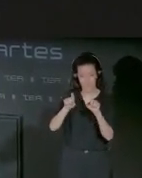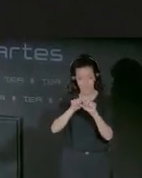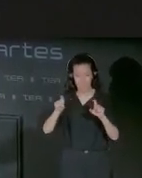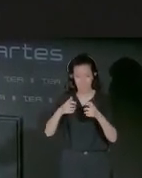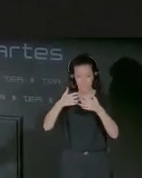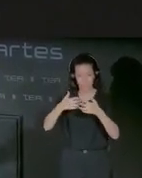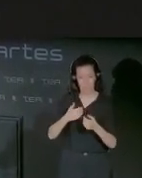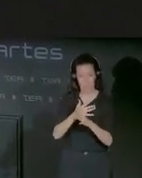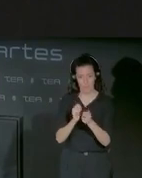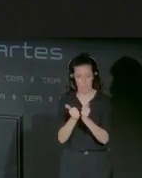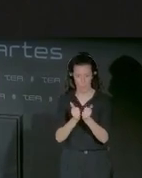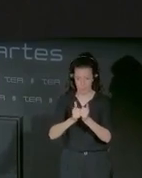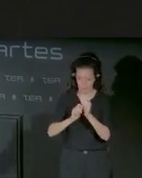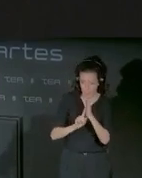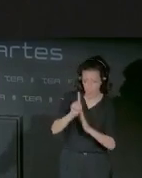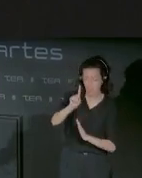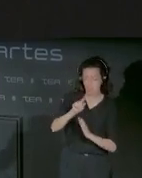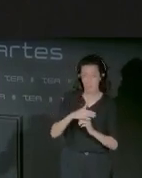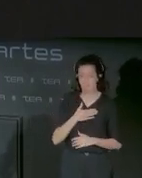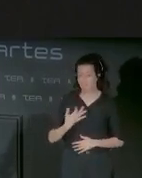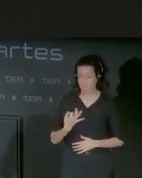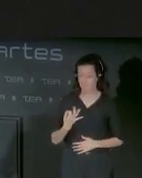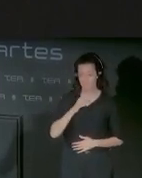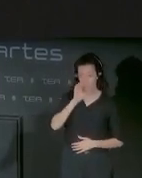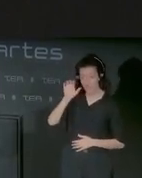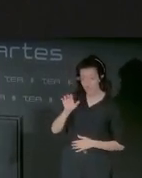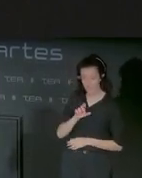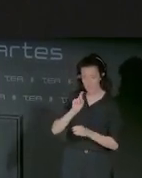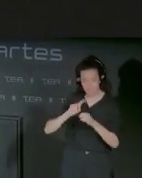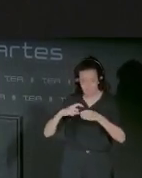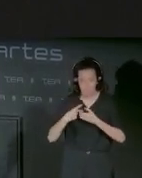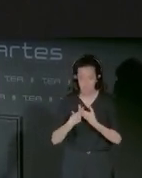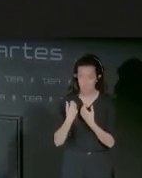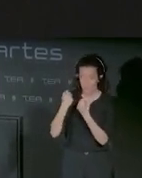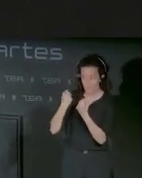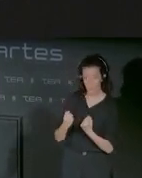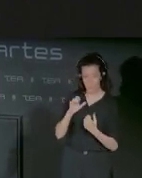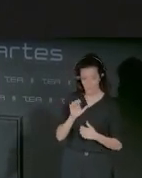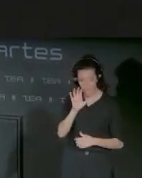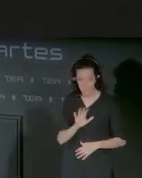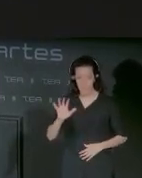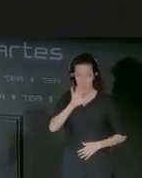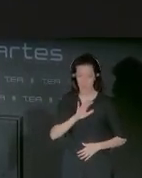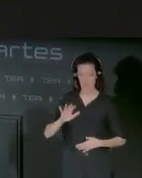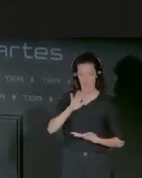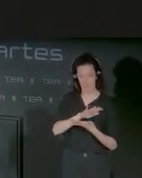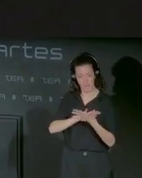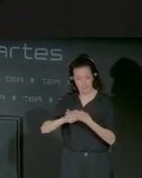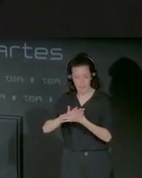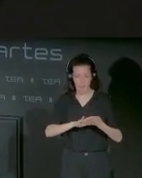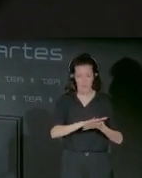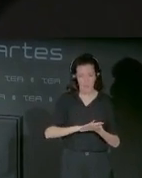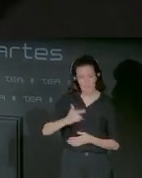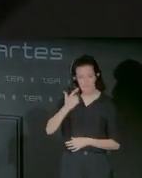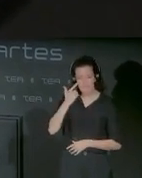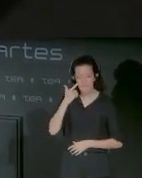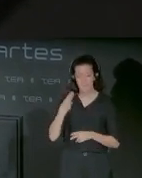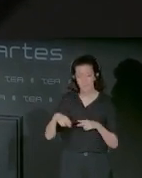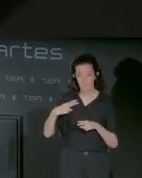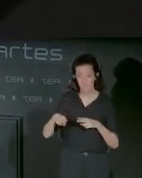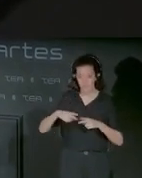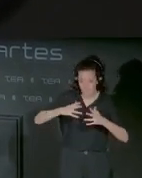es establecer un diálogo entre Estados miembros, instituciones nacionales, sobre cuáles son las principales características de las políticas de promoción y apoyo